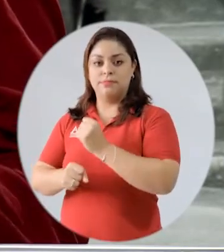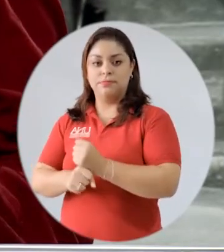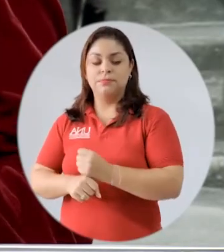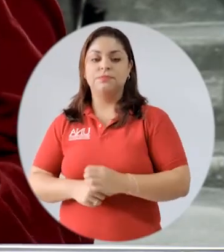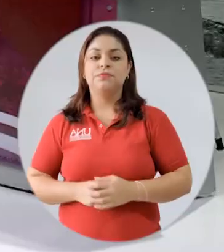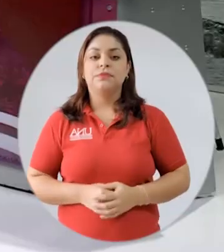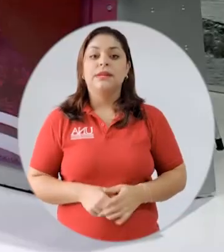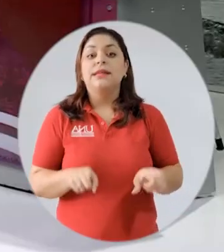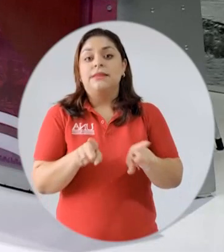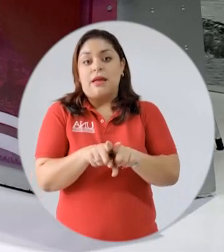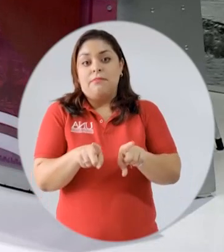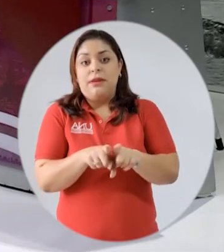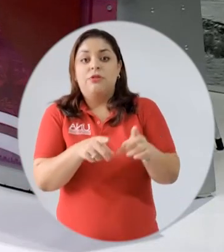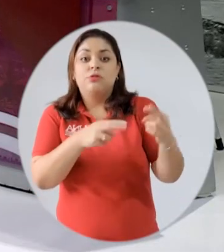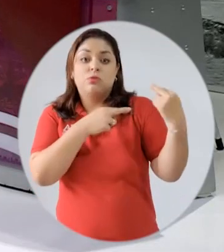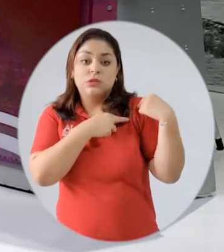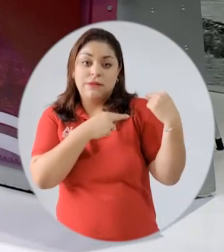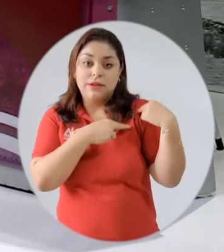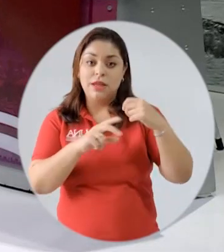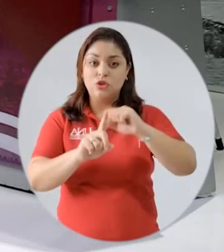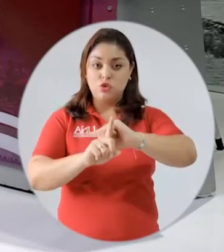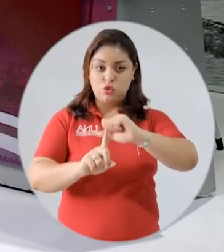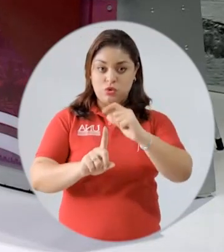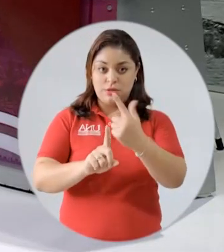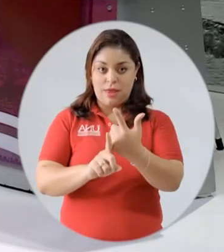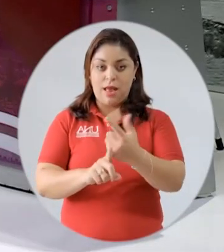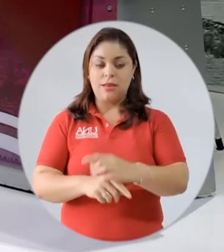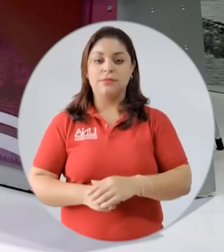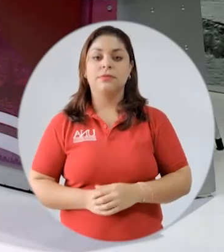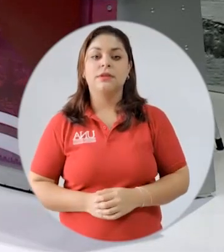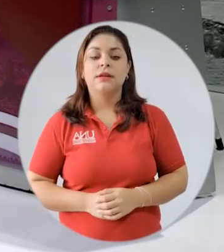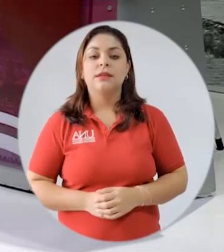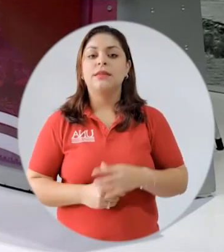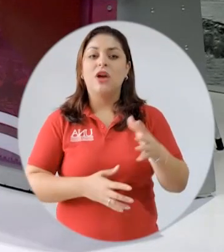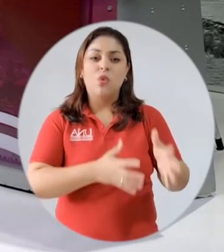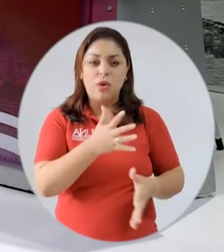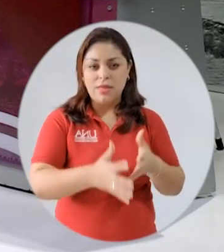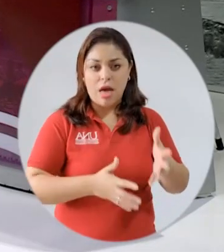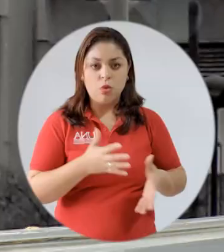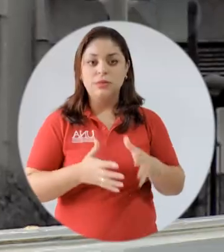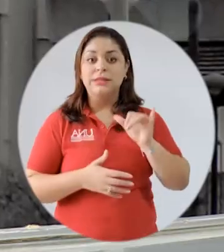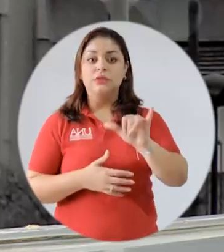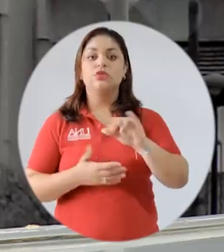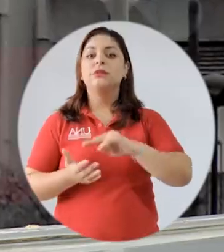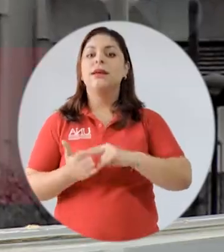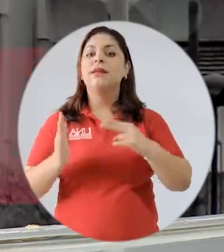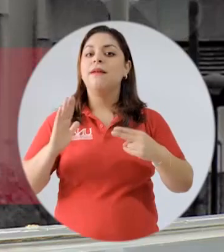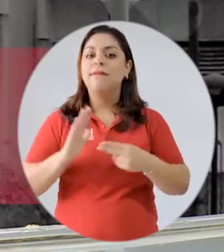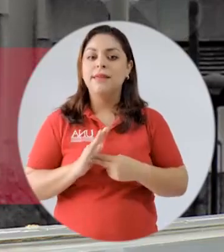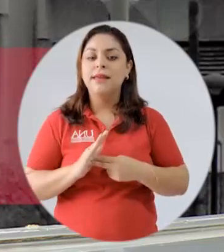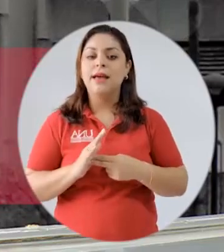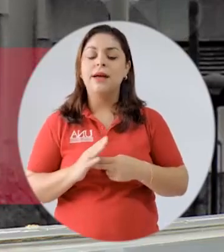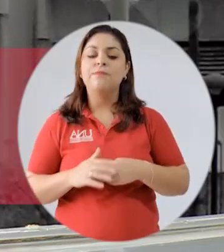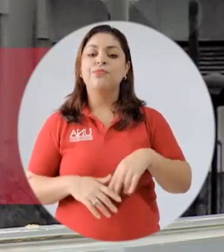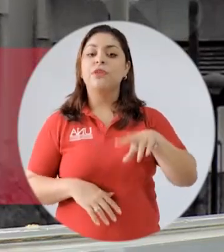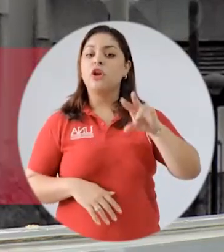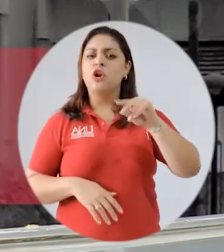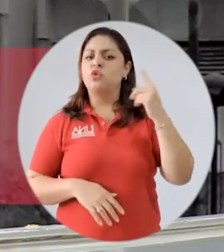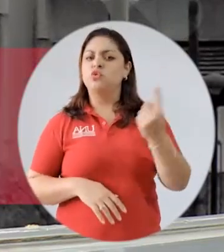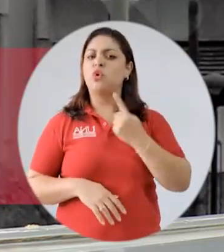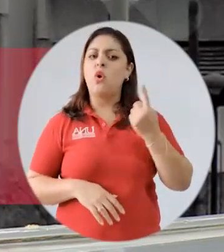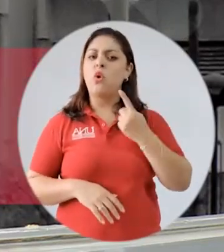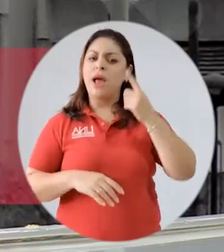que potenciar estas estrategias teniendo en cuenta precisamente esa mirada, y por eso es que esto nos ayuda. Nosotros venimos con una claridad de que